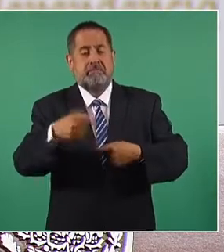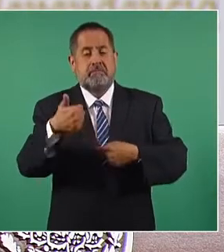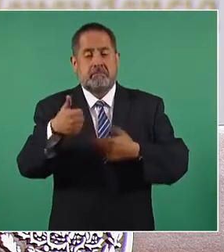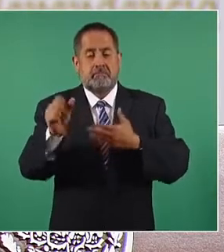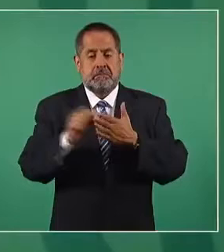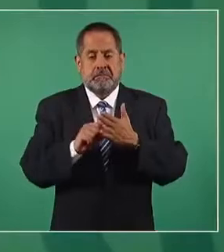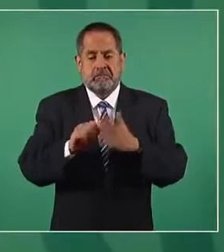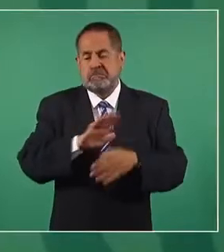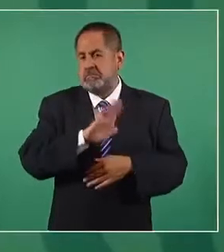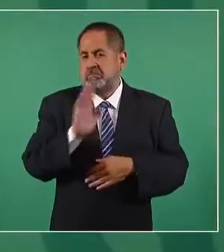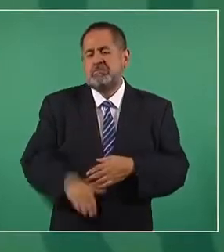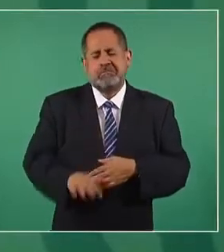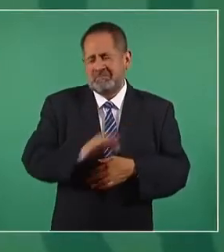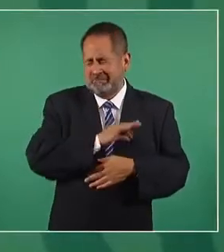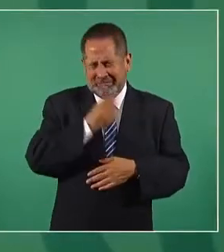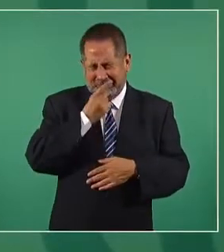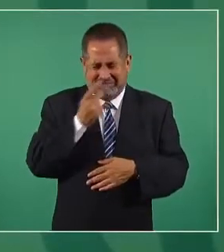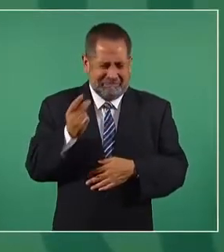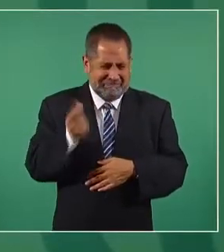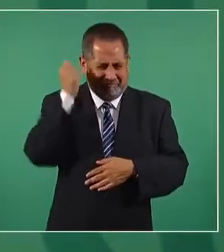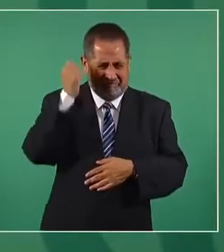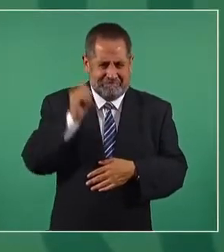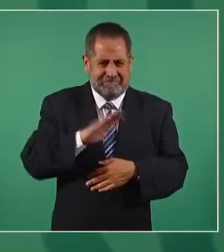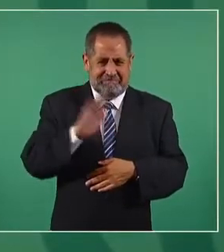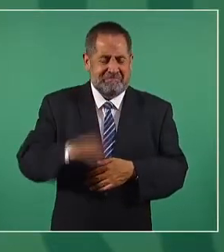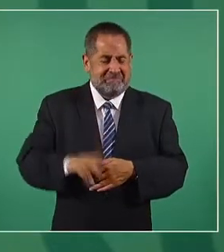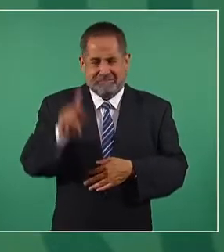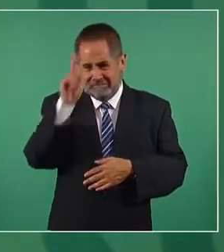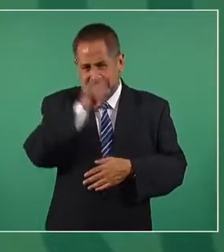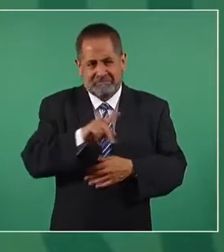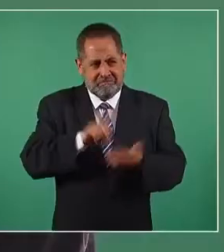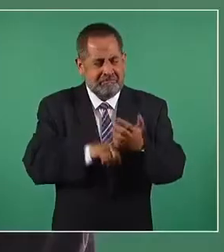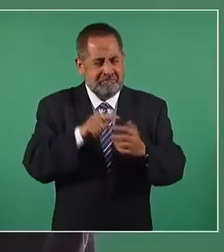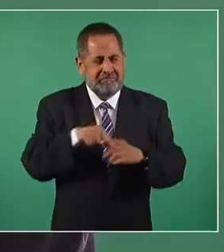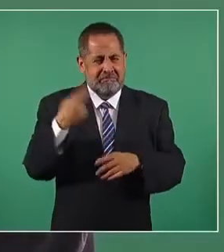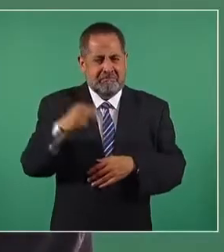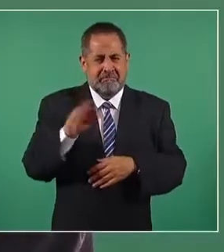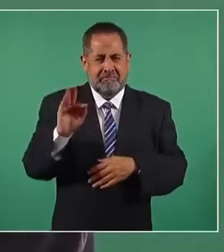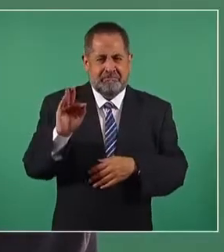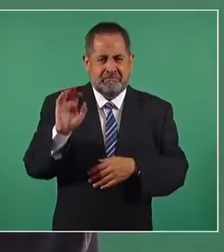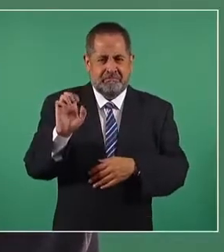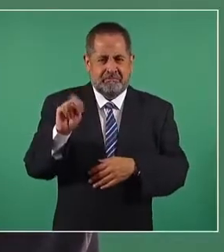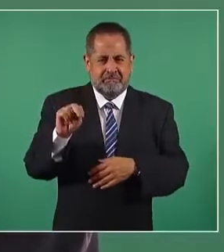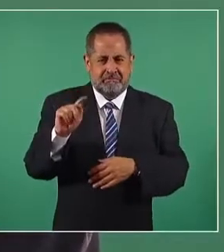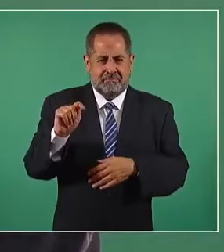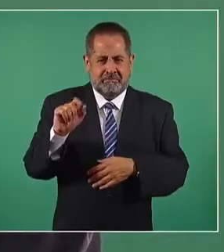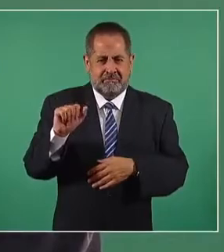Es lo peor que puede haber, el fentanilo, lo peor.